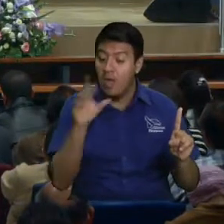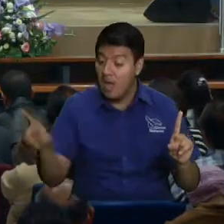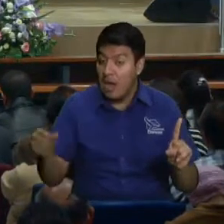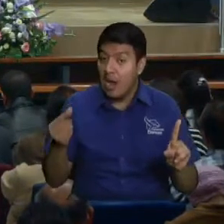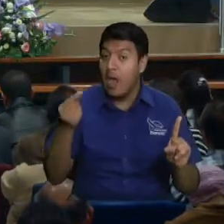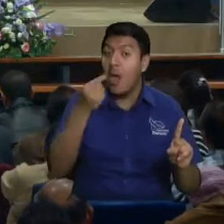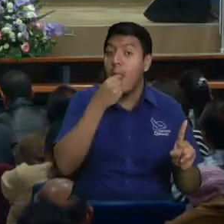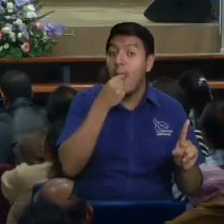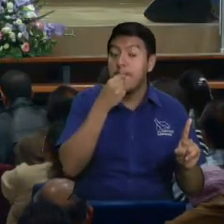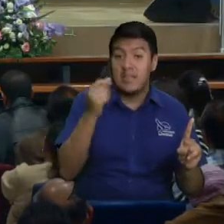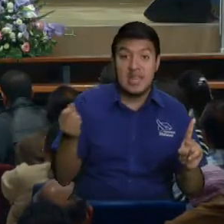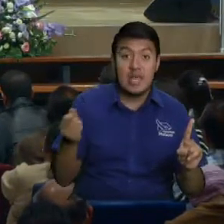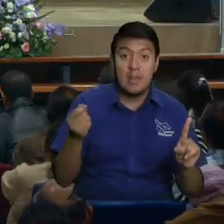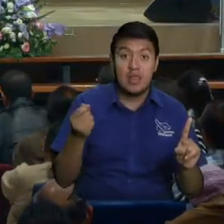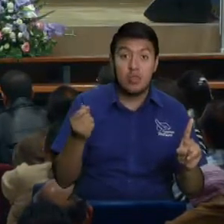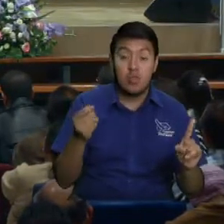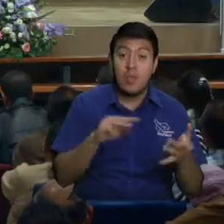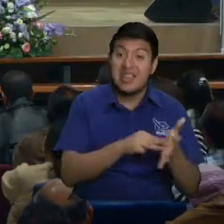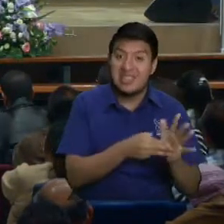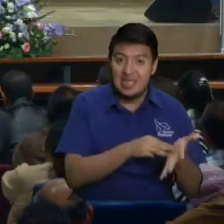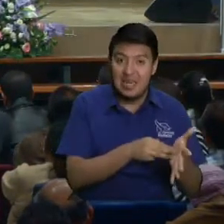Entonces, ¿qué pasó ahí? Este es un milagro.